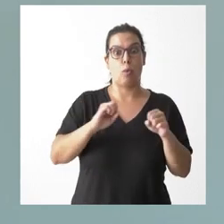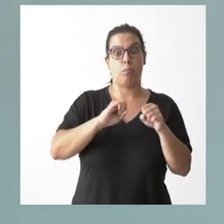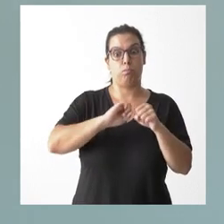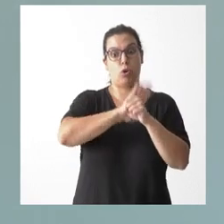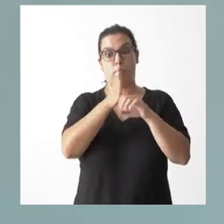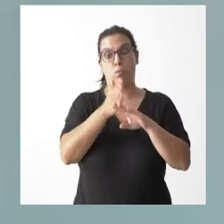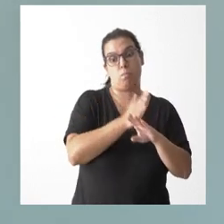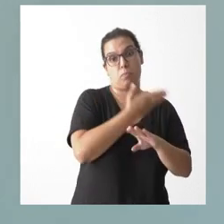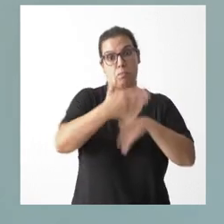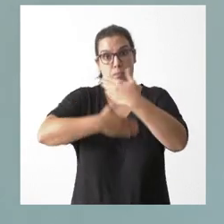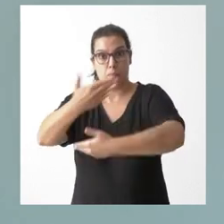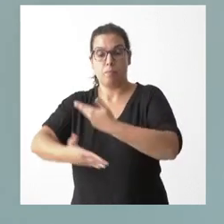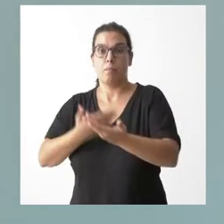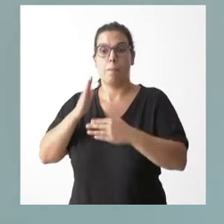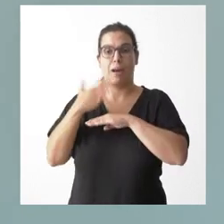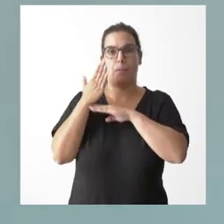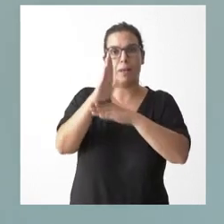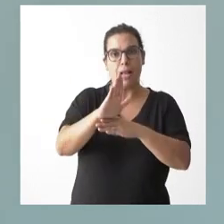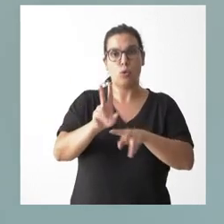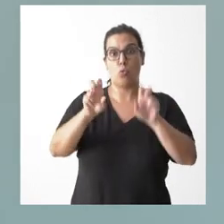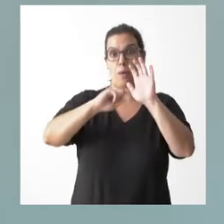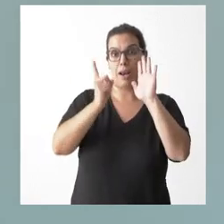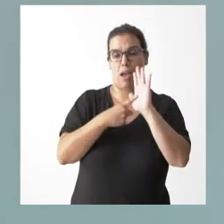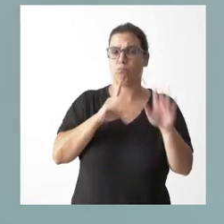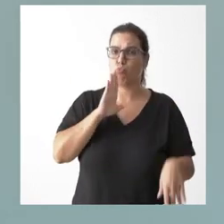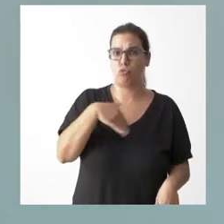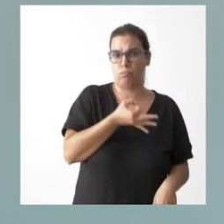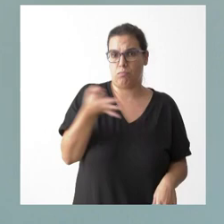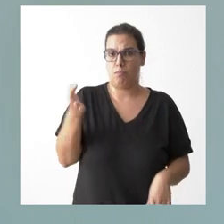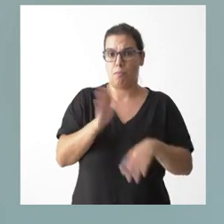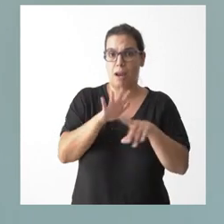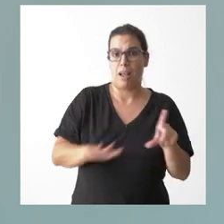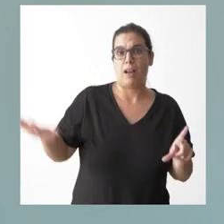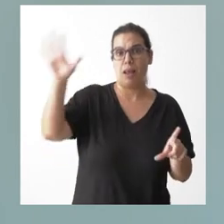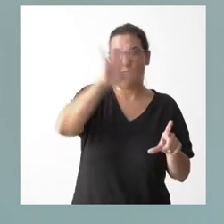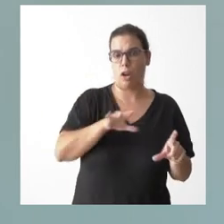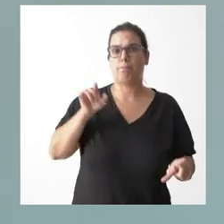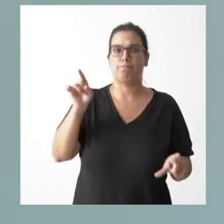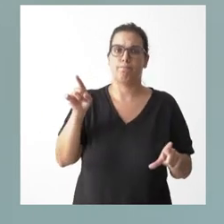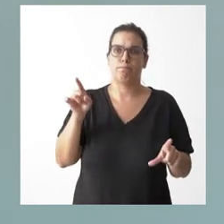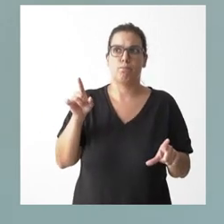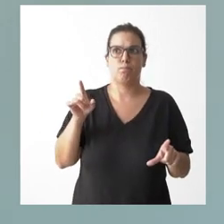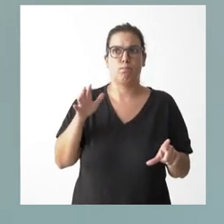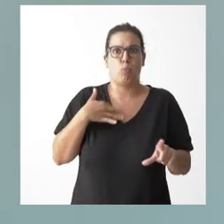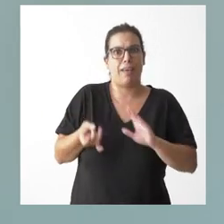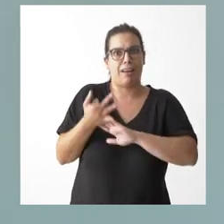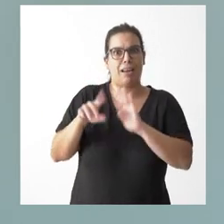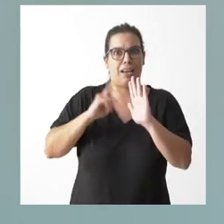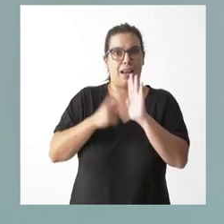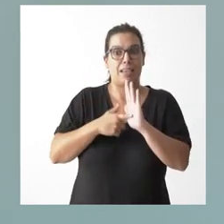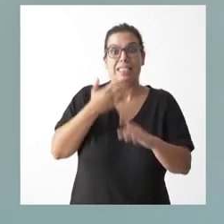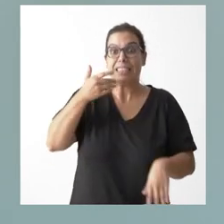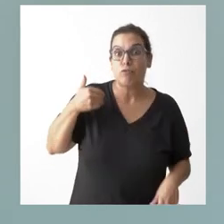ley y, por tanto, que sería muy oportuno que en el ámbito nacional dispusiéramos de esta nueva ley para que, si alguna